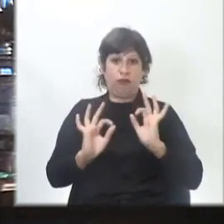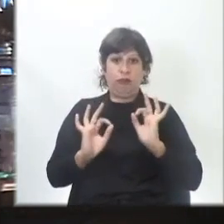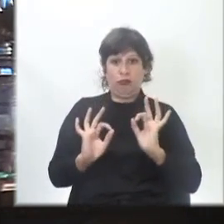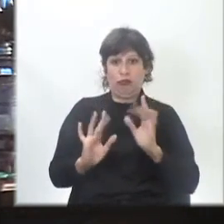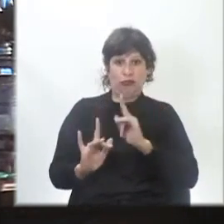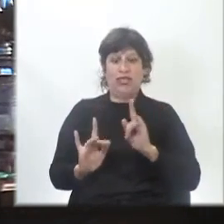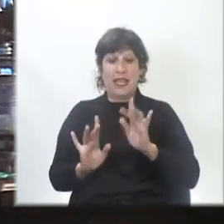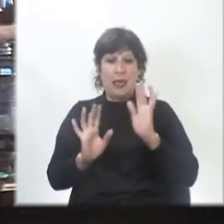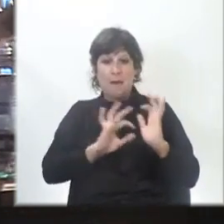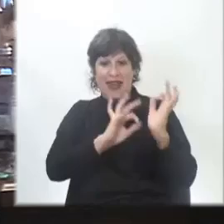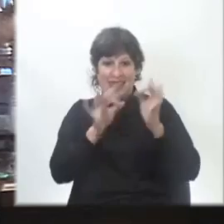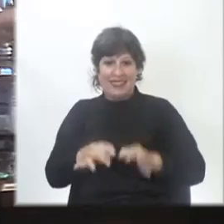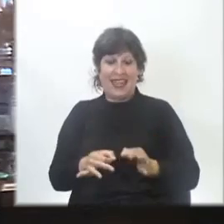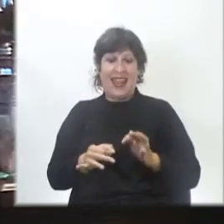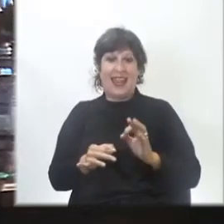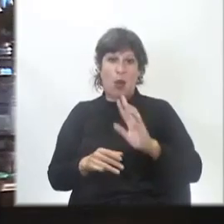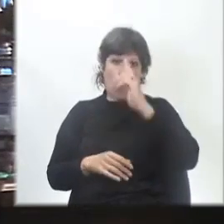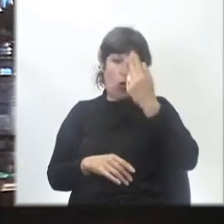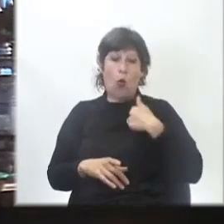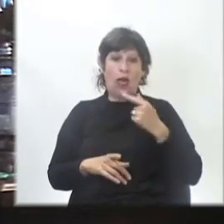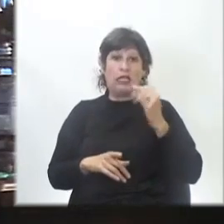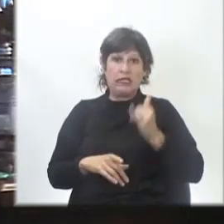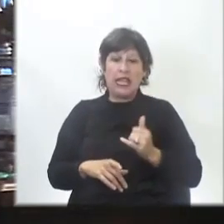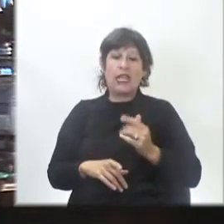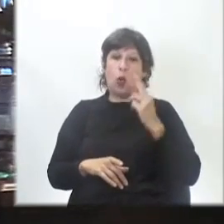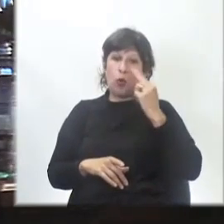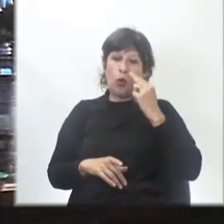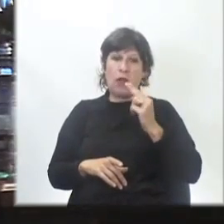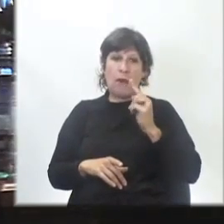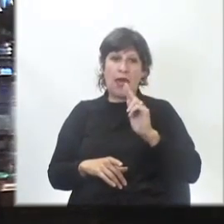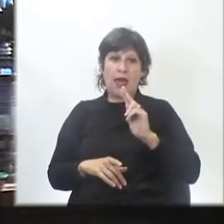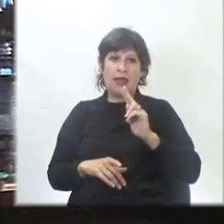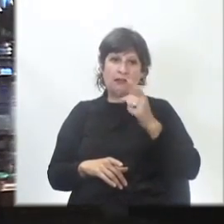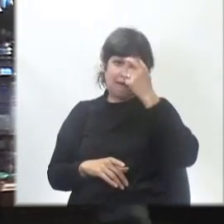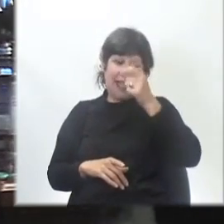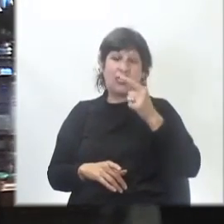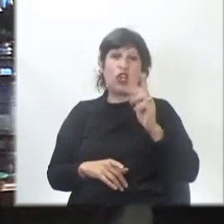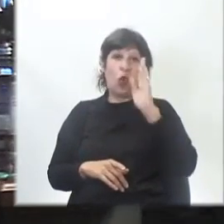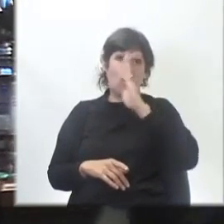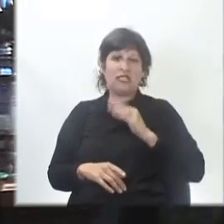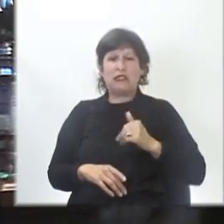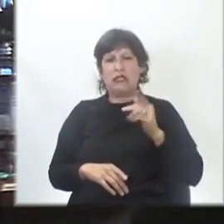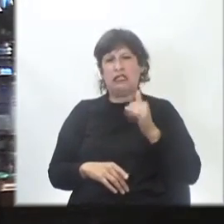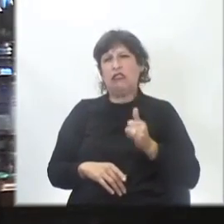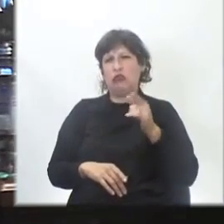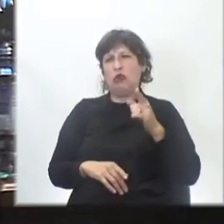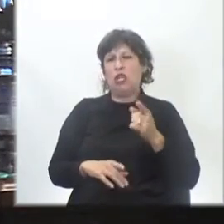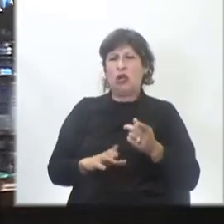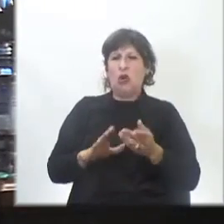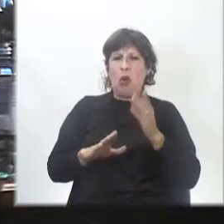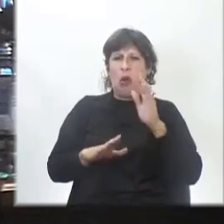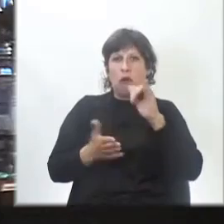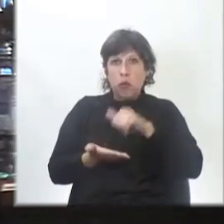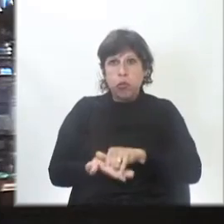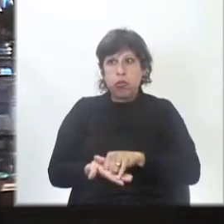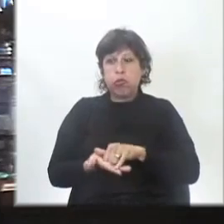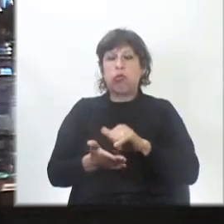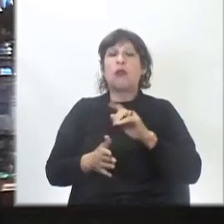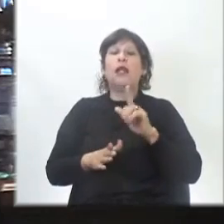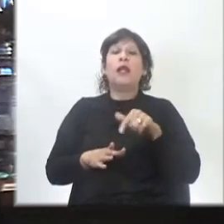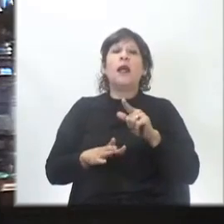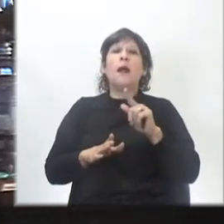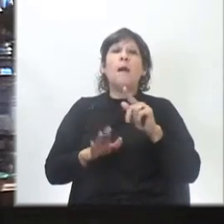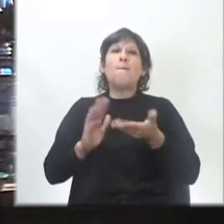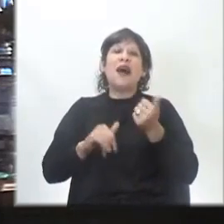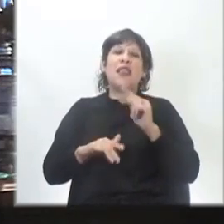que lleguen a nuestro país, tiene un problema técnico en Brasil y tuvo como más de 30 horas de retraso respecto al